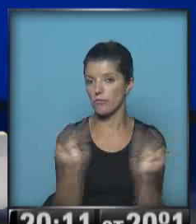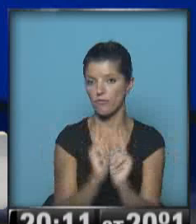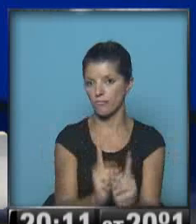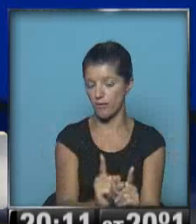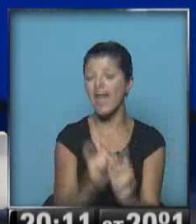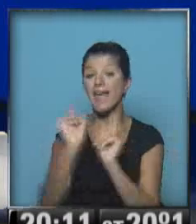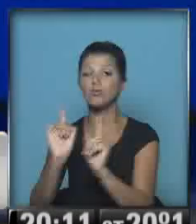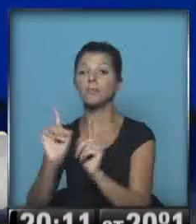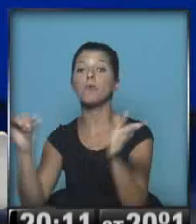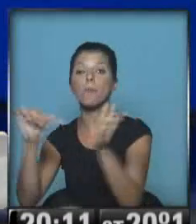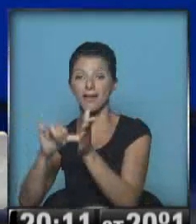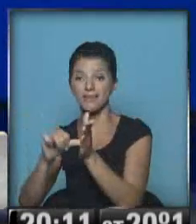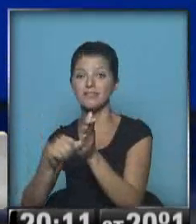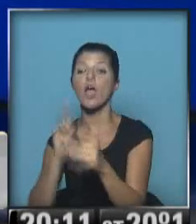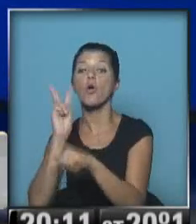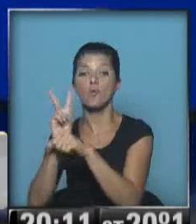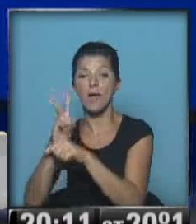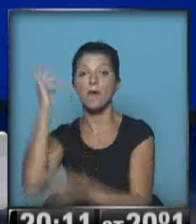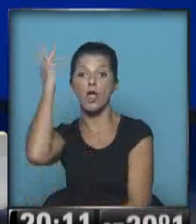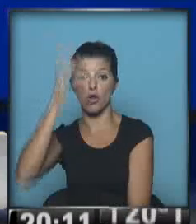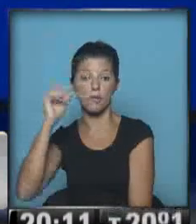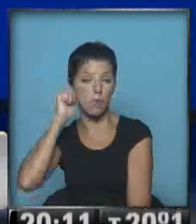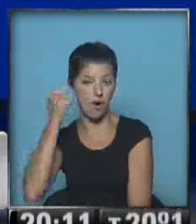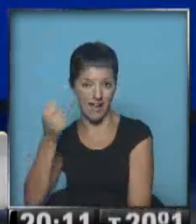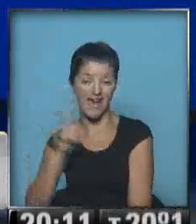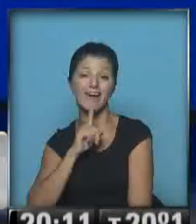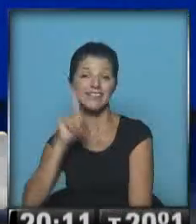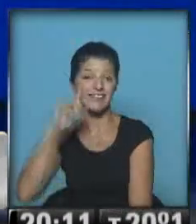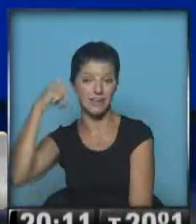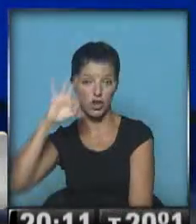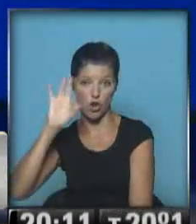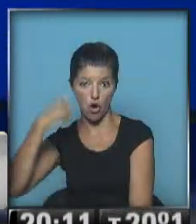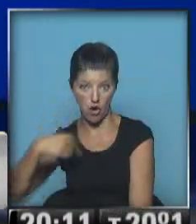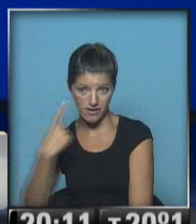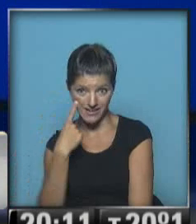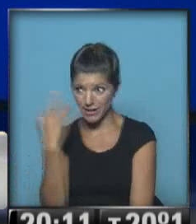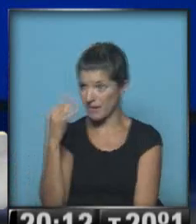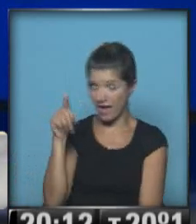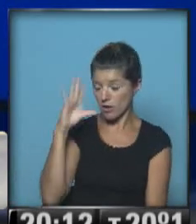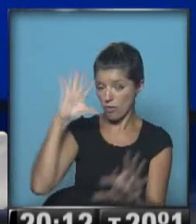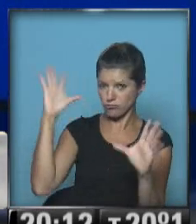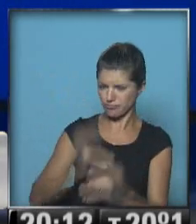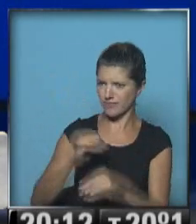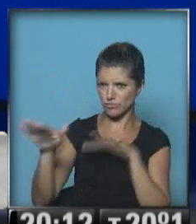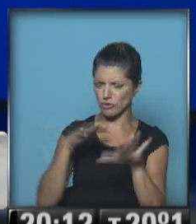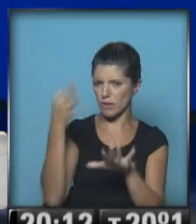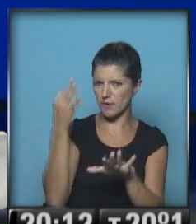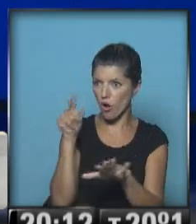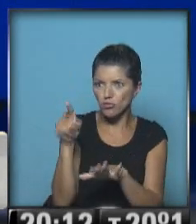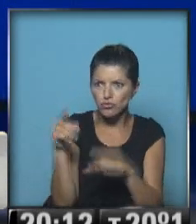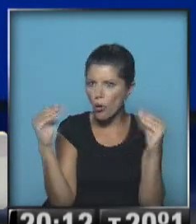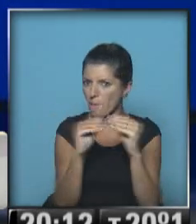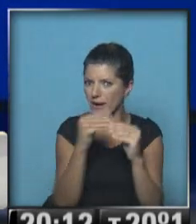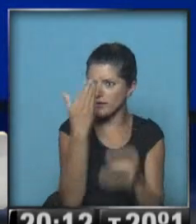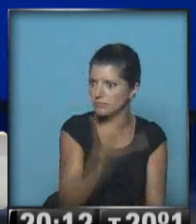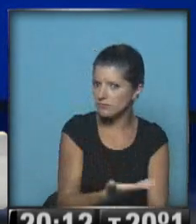defendía este Obispo gaoni que se olvidaba de lo que había pasado con su y lo